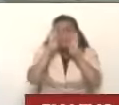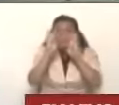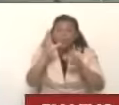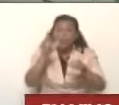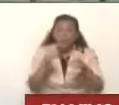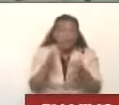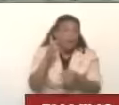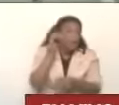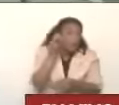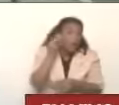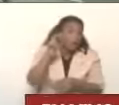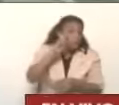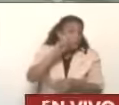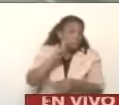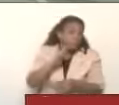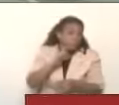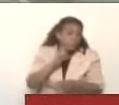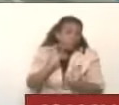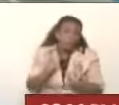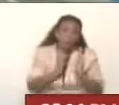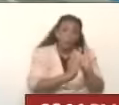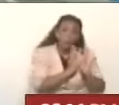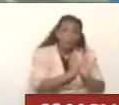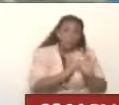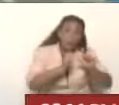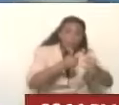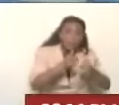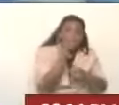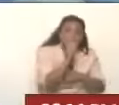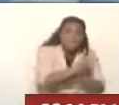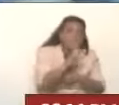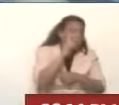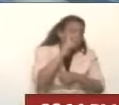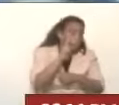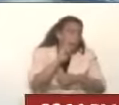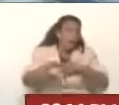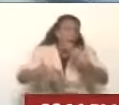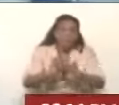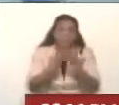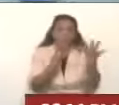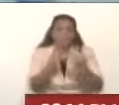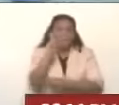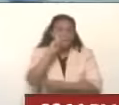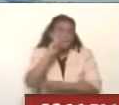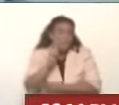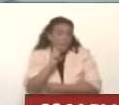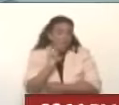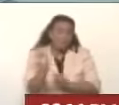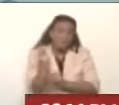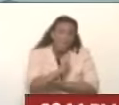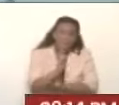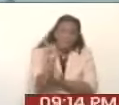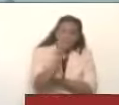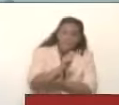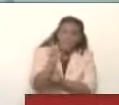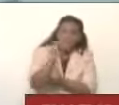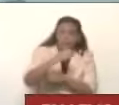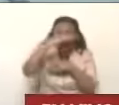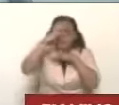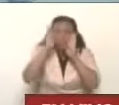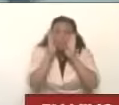gestantes en todo su proceso, en consulta, por supuesto, mes a mes,